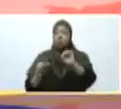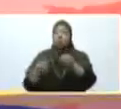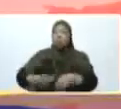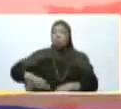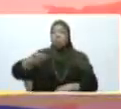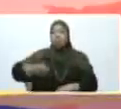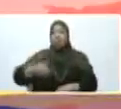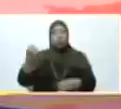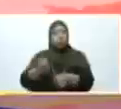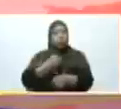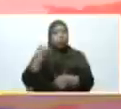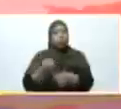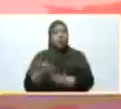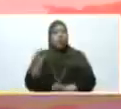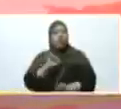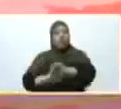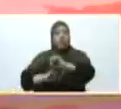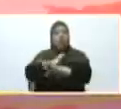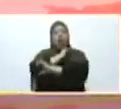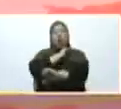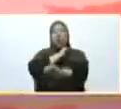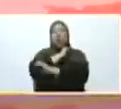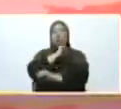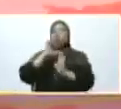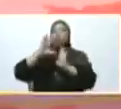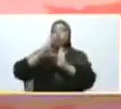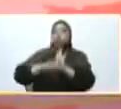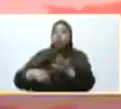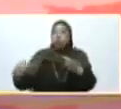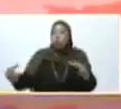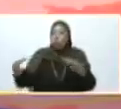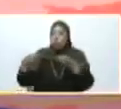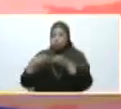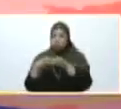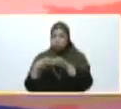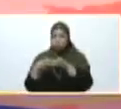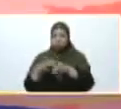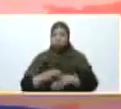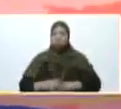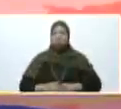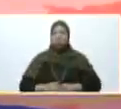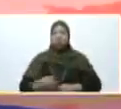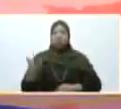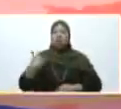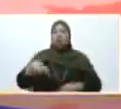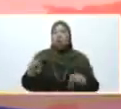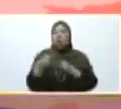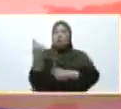intensamente contra el delito, contra las bandas criminales, contra las TANCOL,